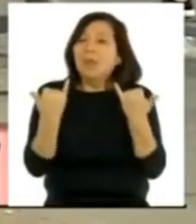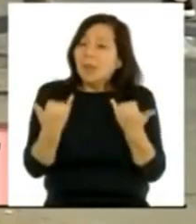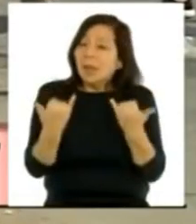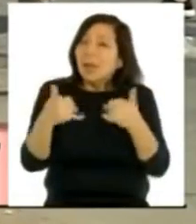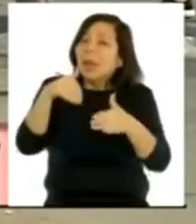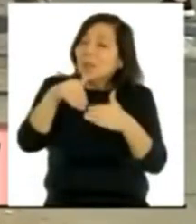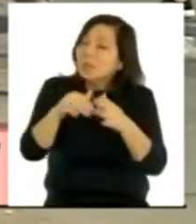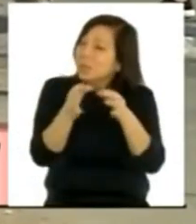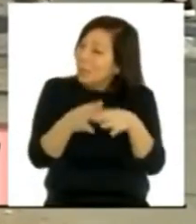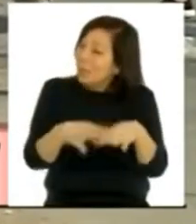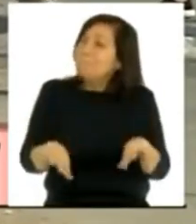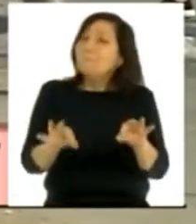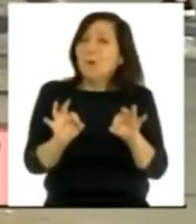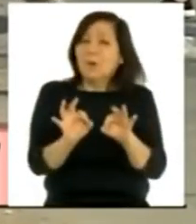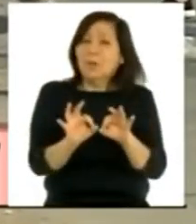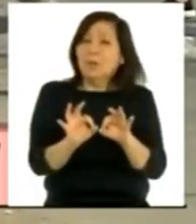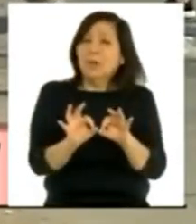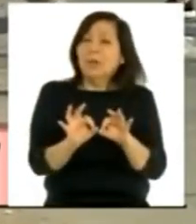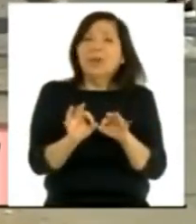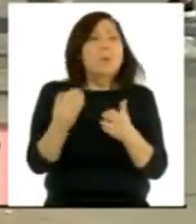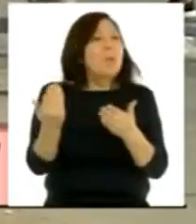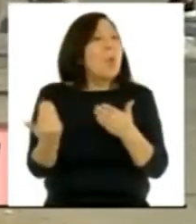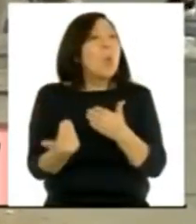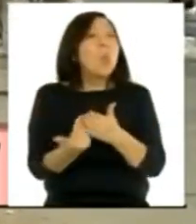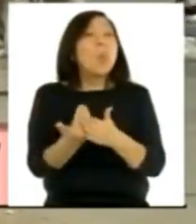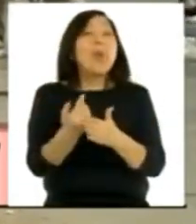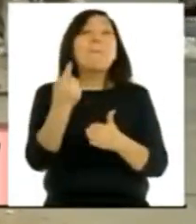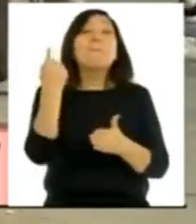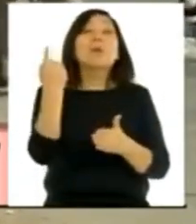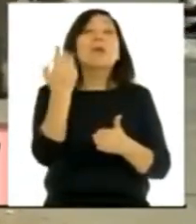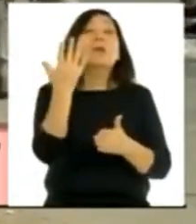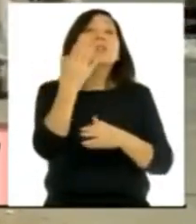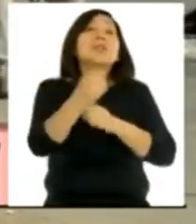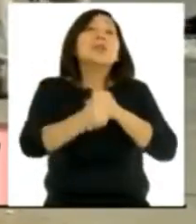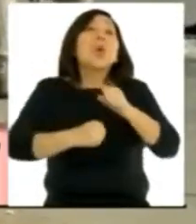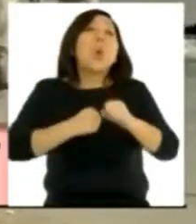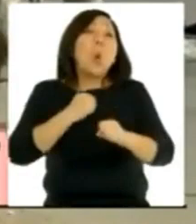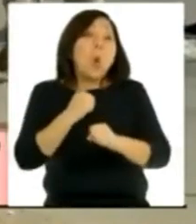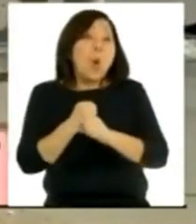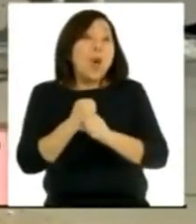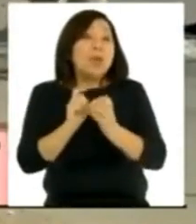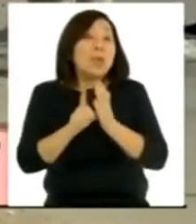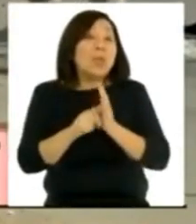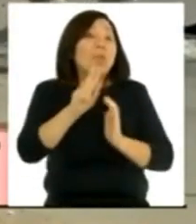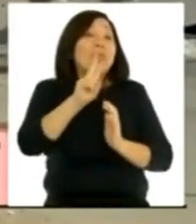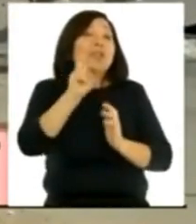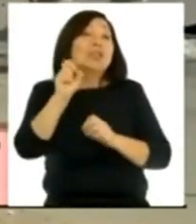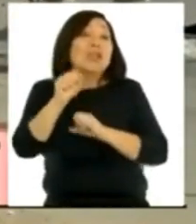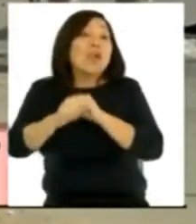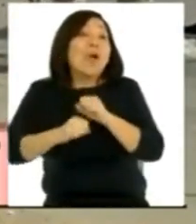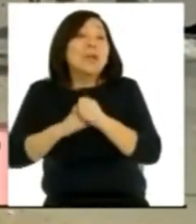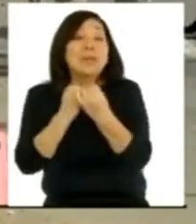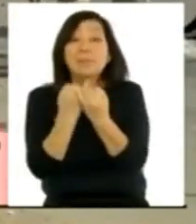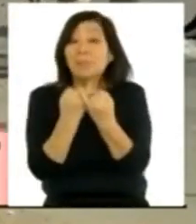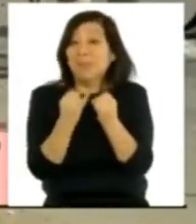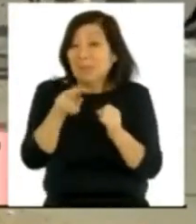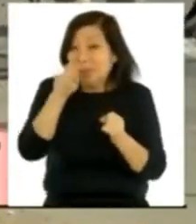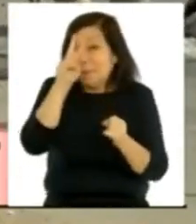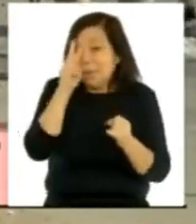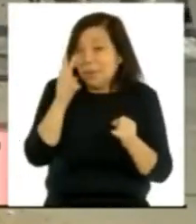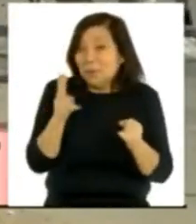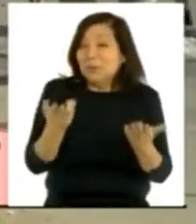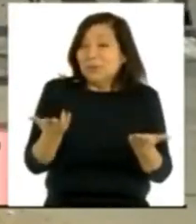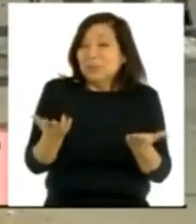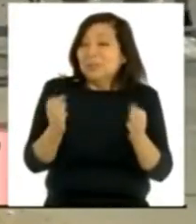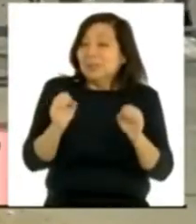importantes. Son las que van a marcar los primeros 5 años después del bicentenario de la independencia. Y por